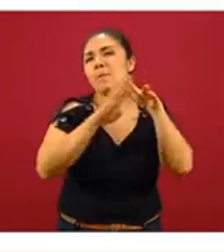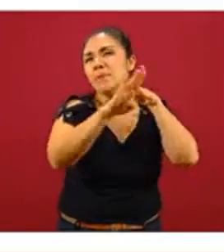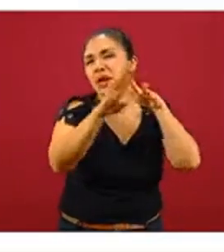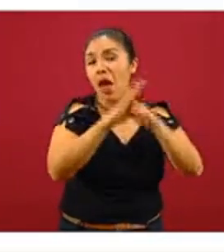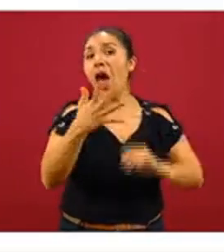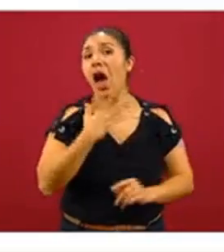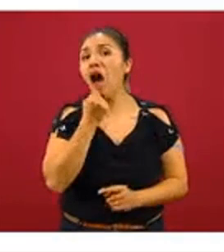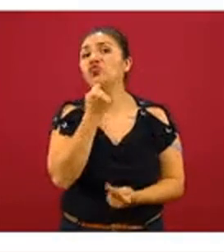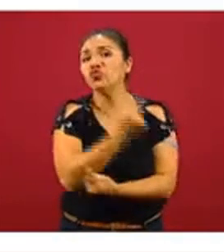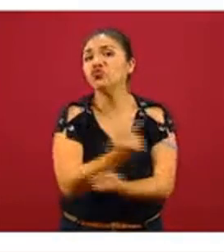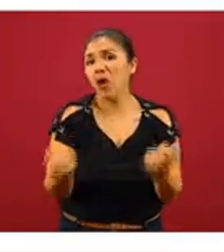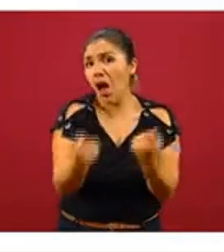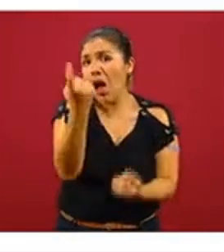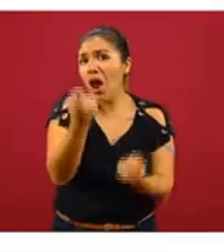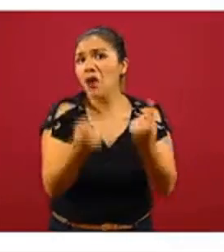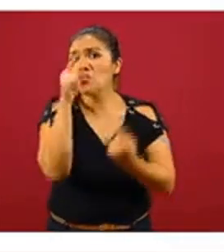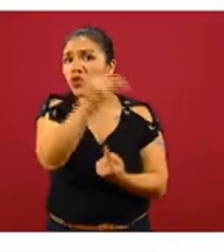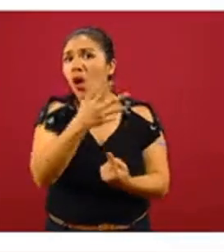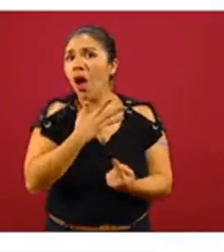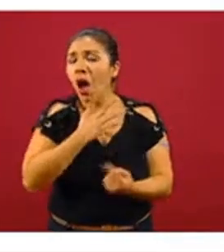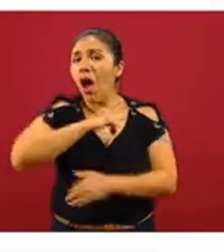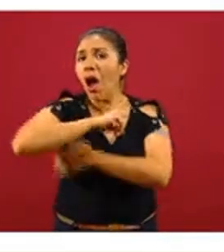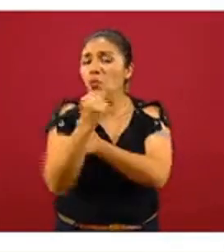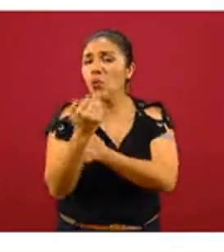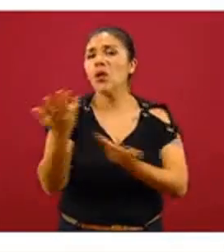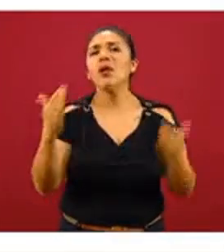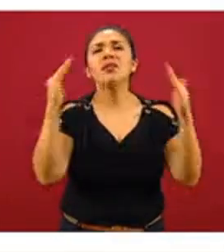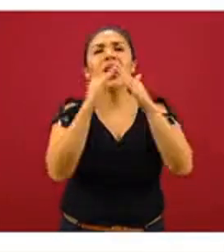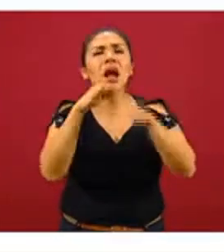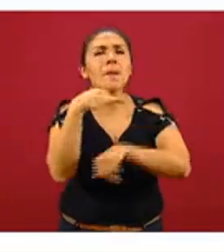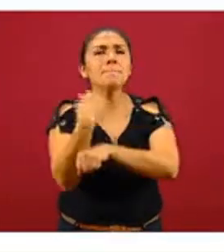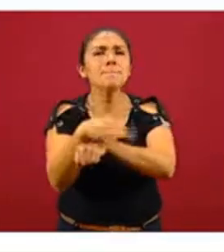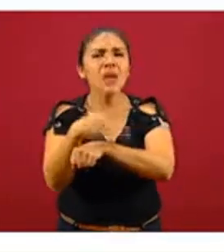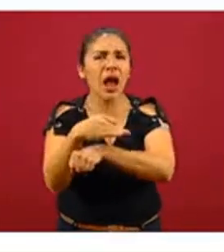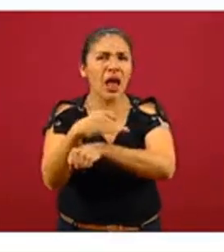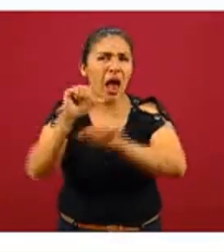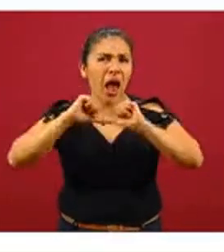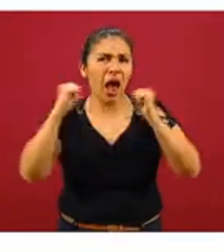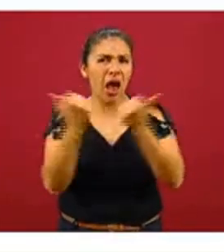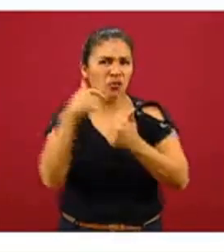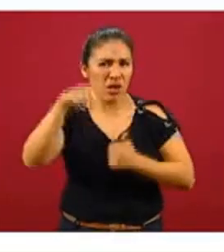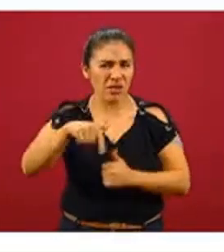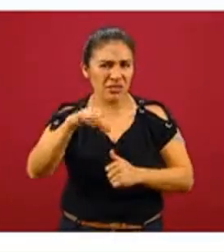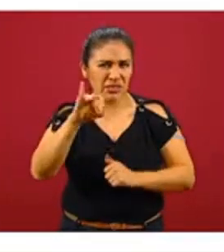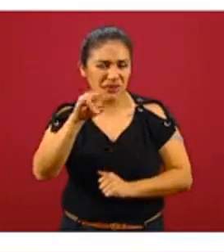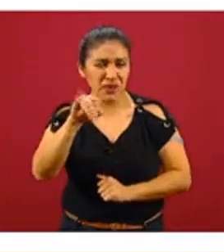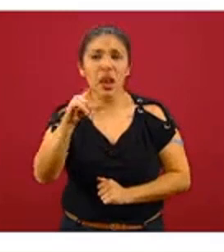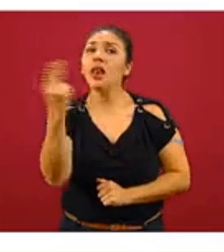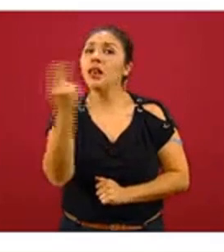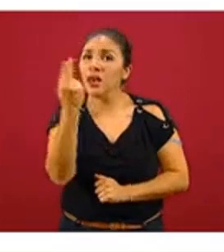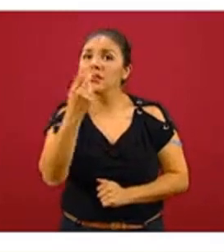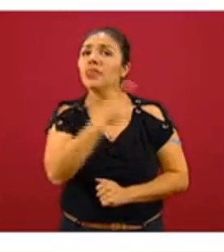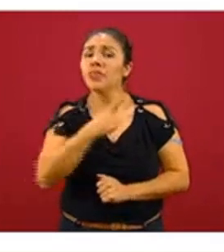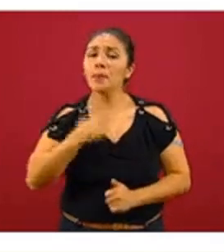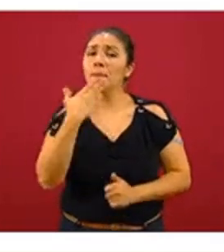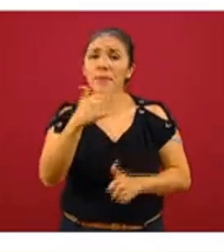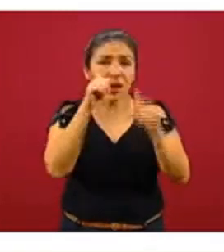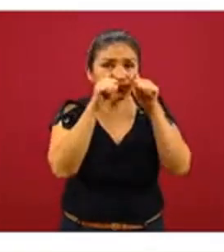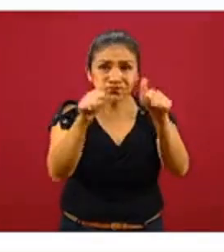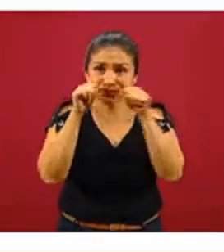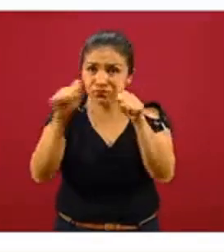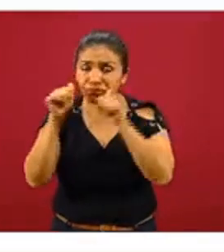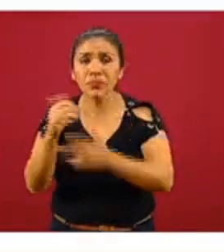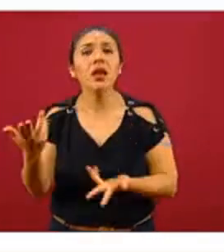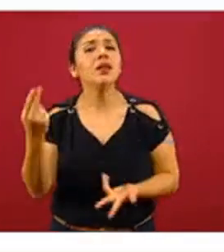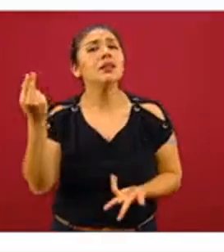niños, niñas ahí también, albergues de la sociedad civil, en muchos espacios tengan la adecuada atención.